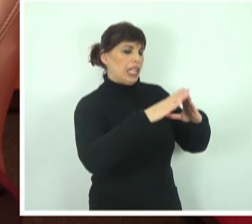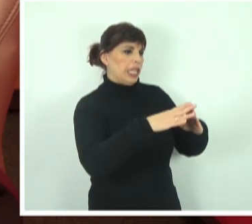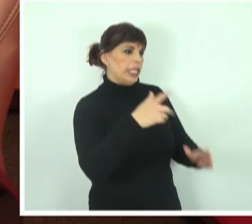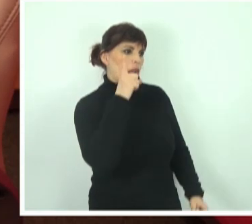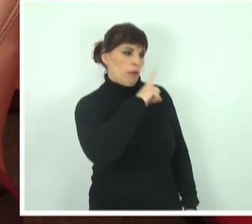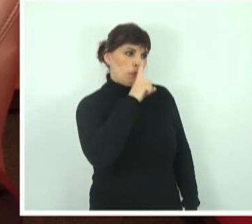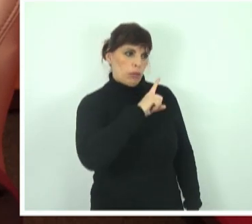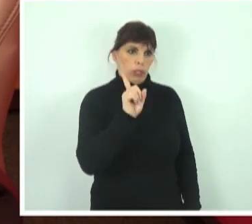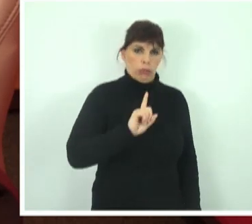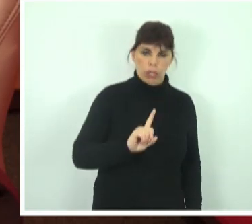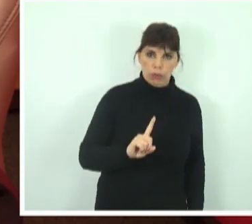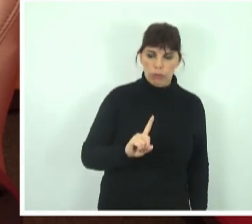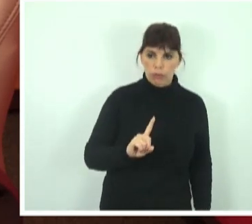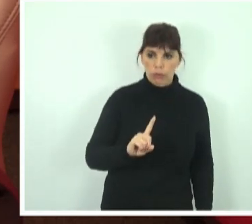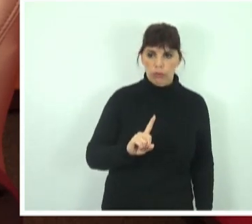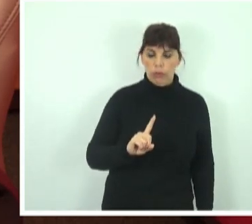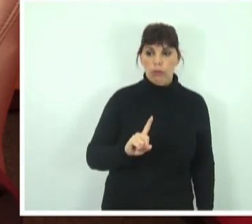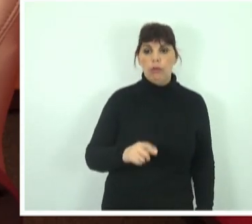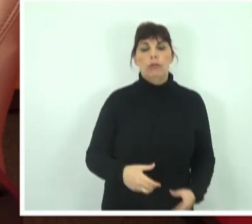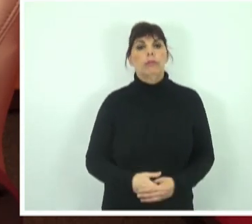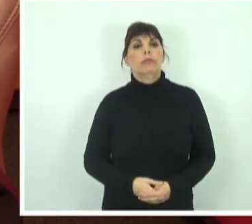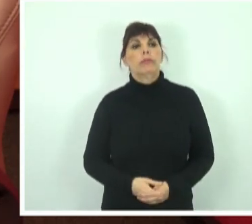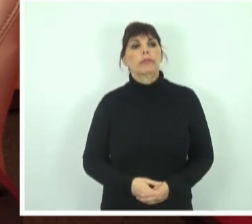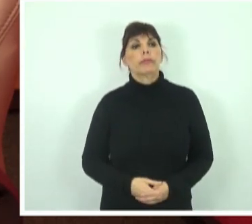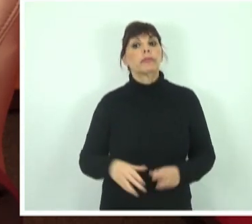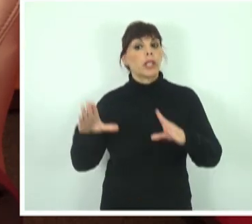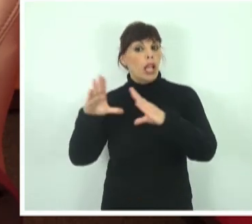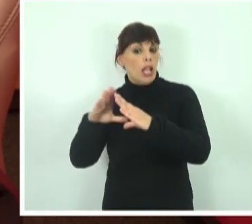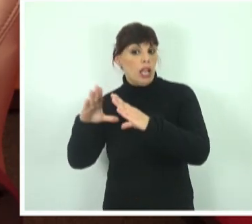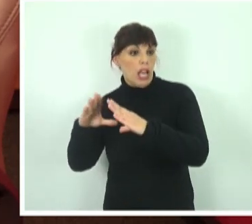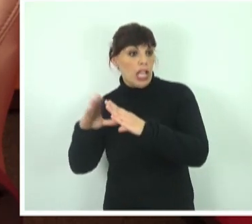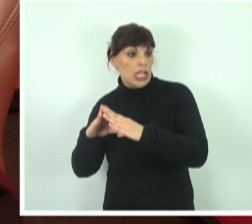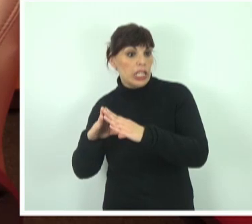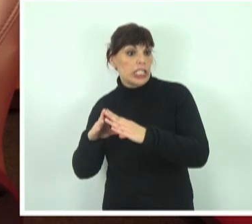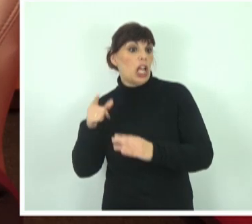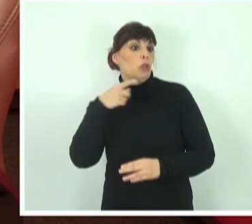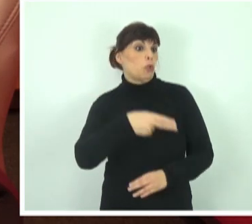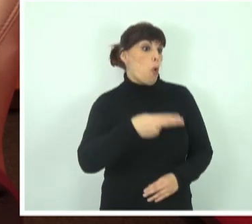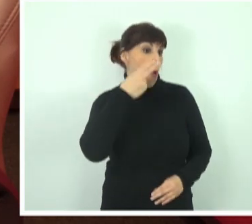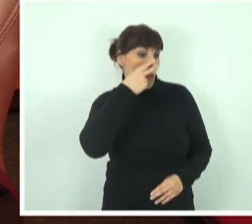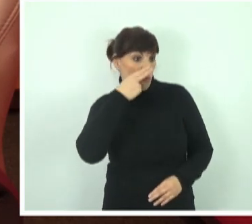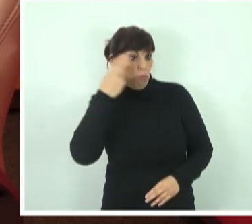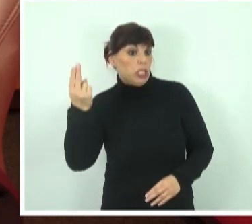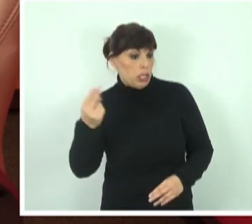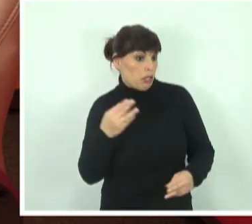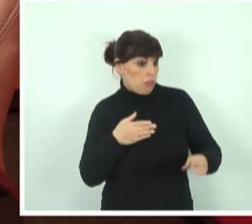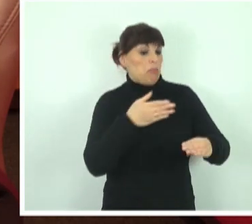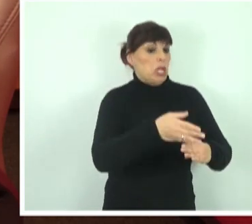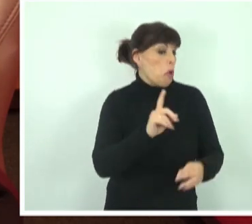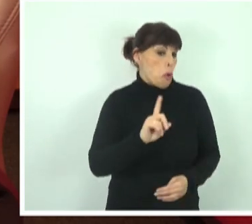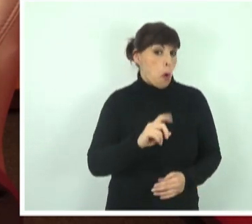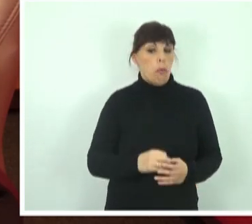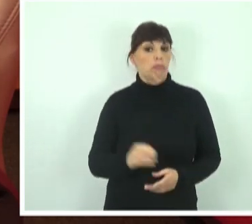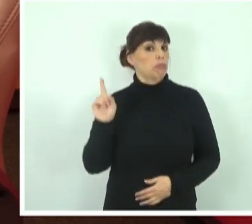La iglesia no es un cine que se visita. La iglesia no es algo a donde uno baja. No, no, no.